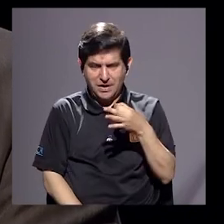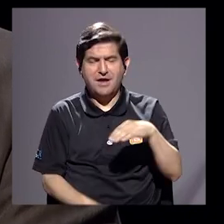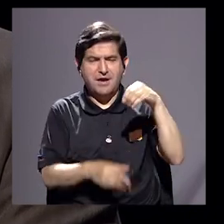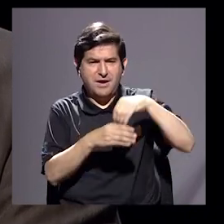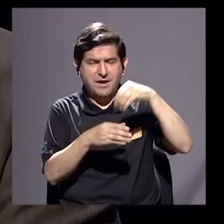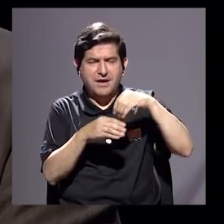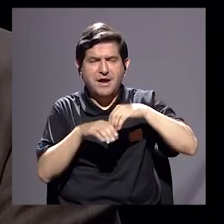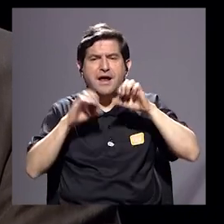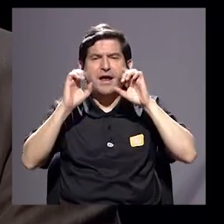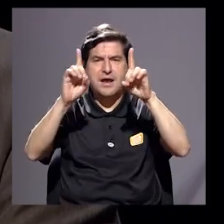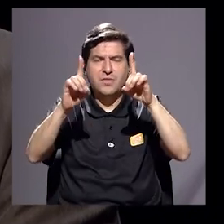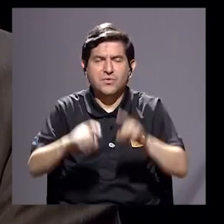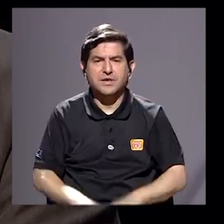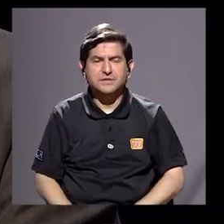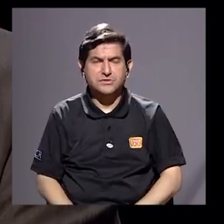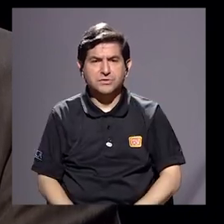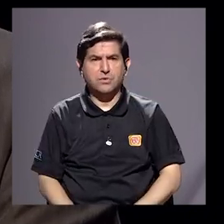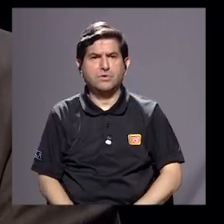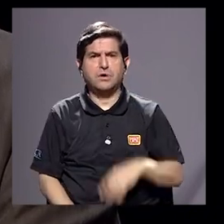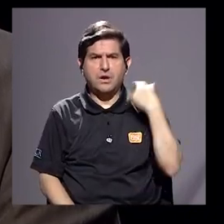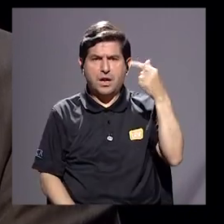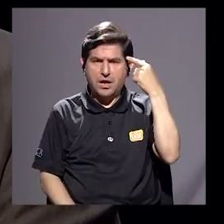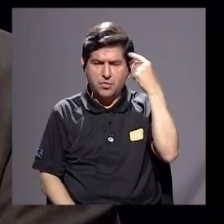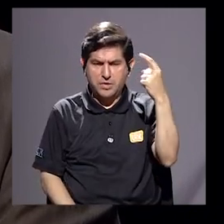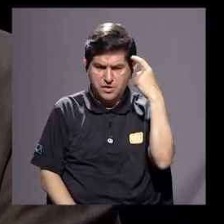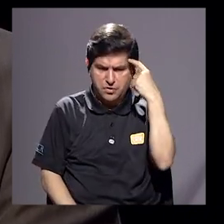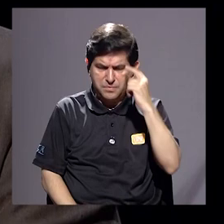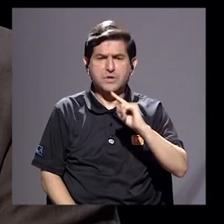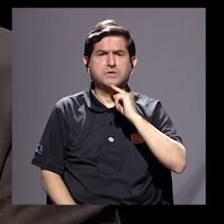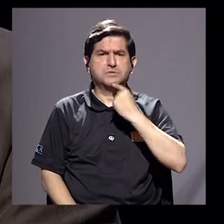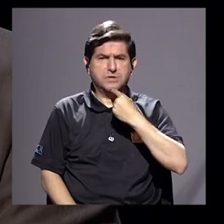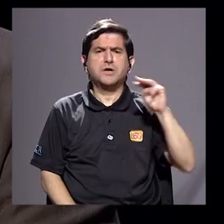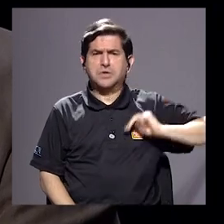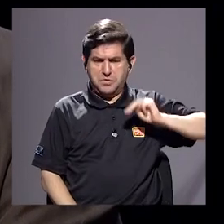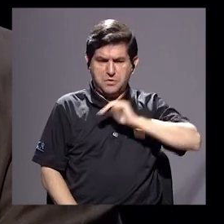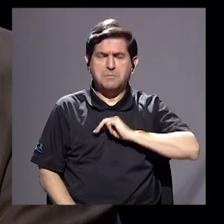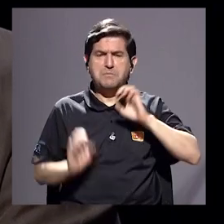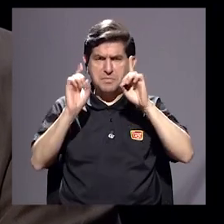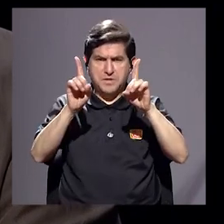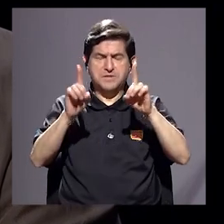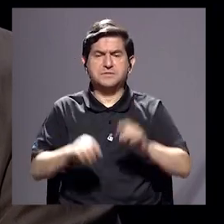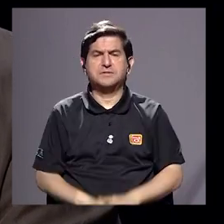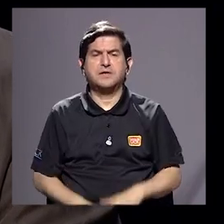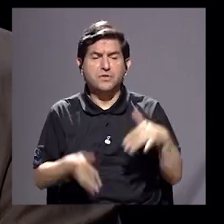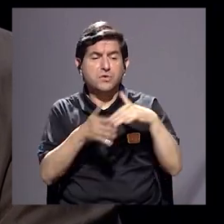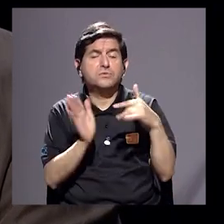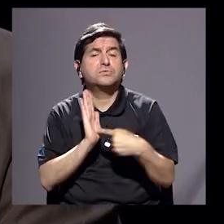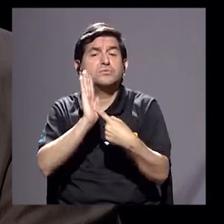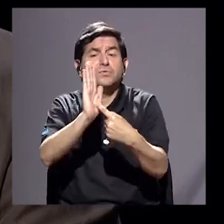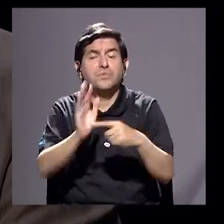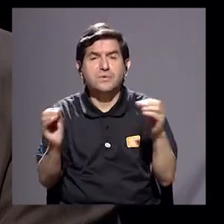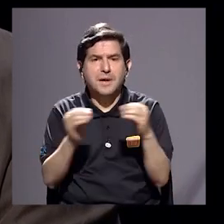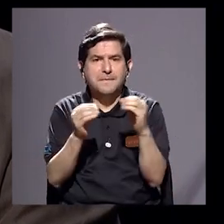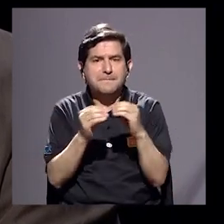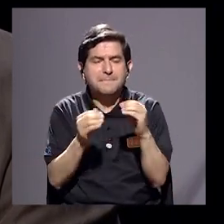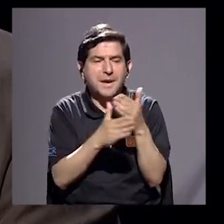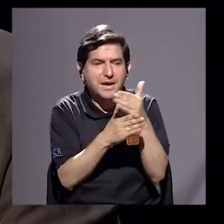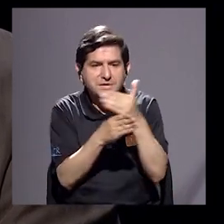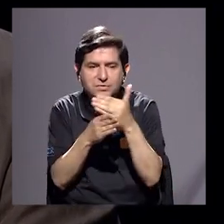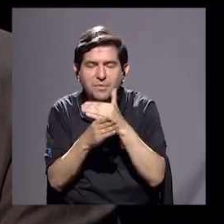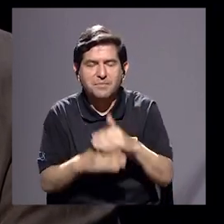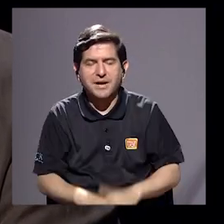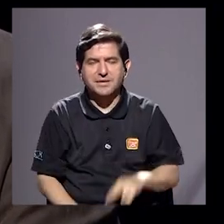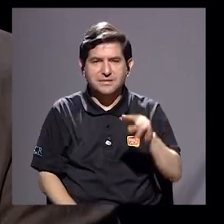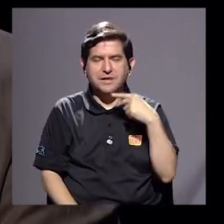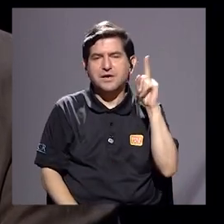aporte en educación que lo tomen sería el gobierno el ministerio de educación porque estudios que se han realizado plantean de que quienes más comparten